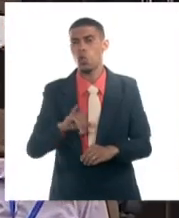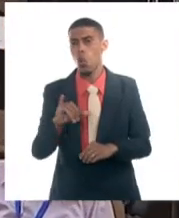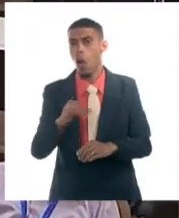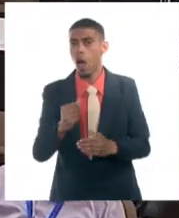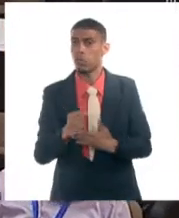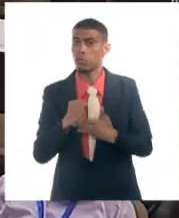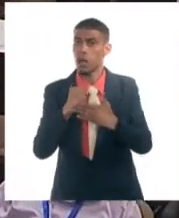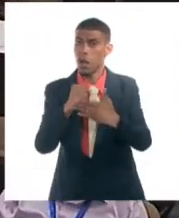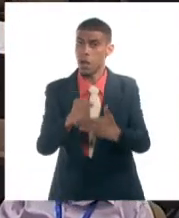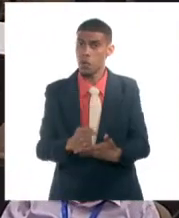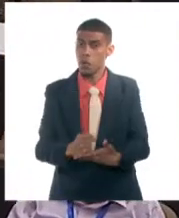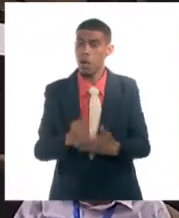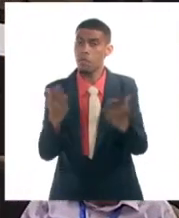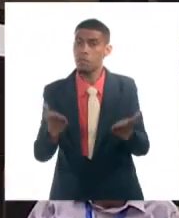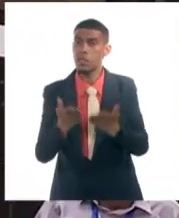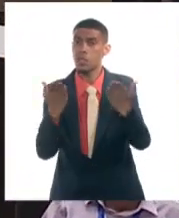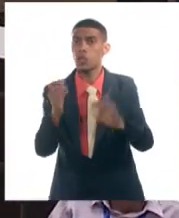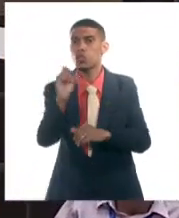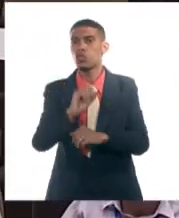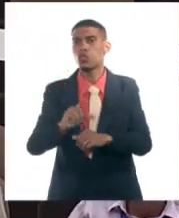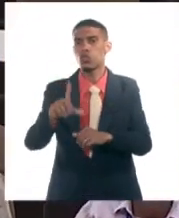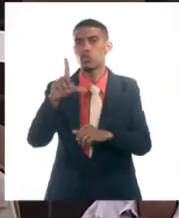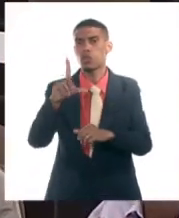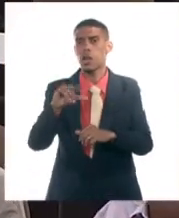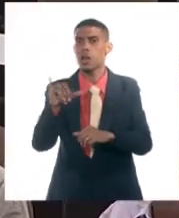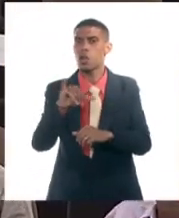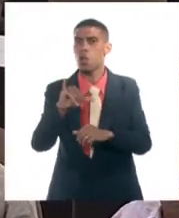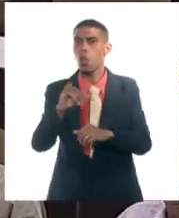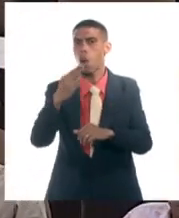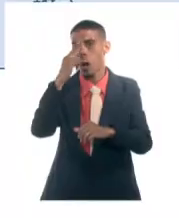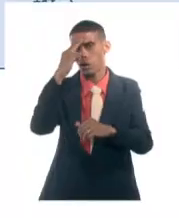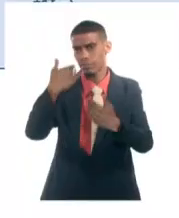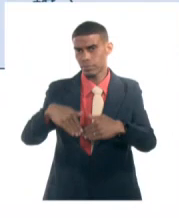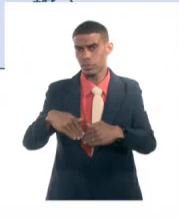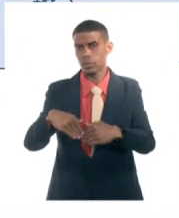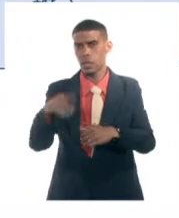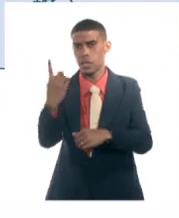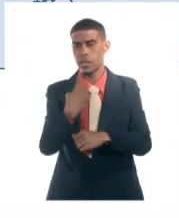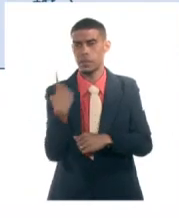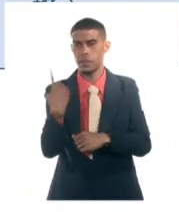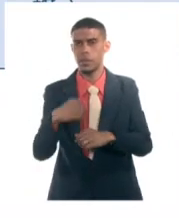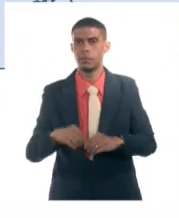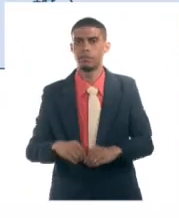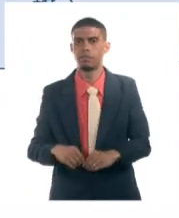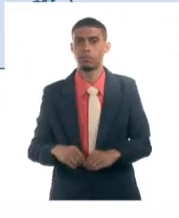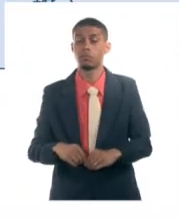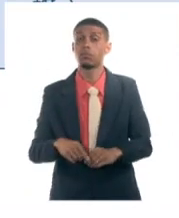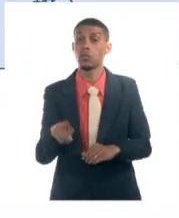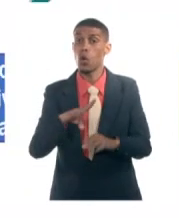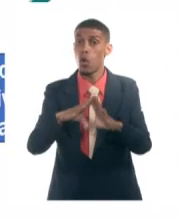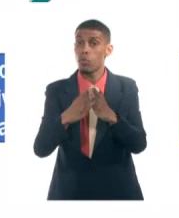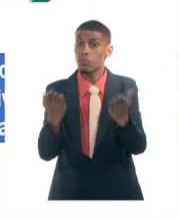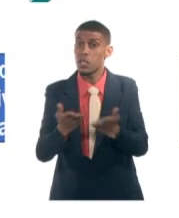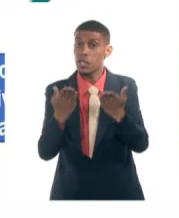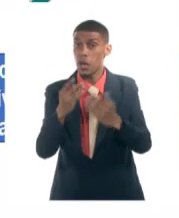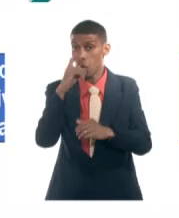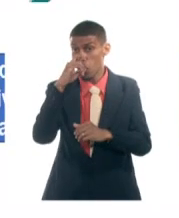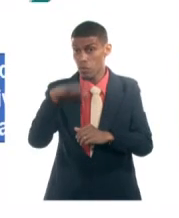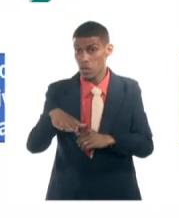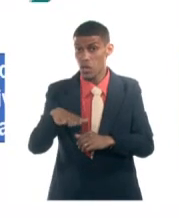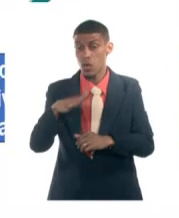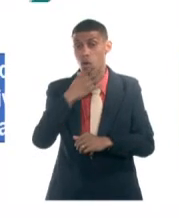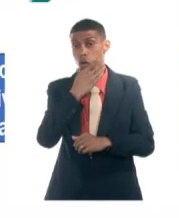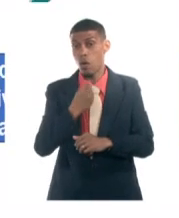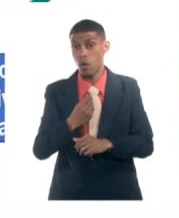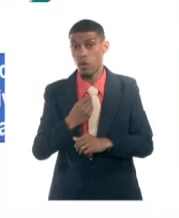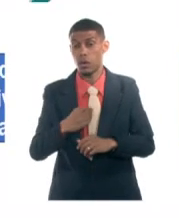contribución al desarrollo social y unidad nacional. Propiciar el desarrollo integral de niños, niñas,